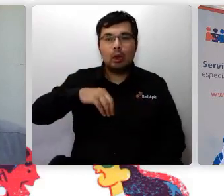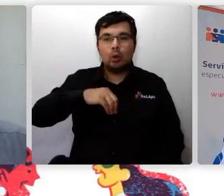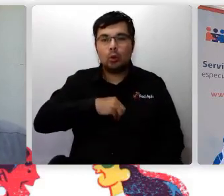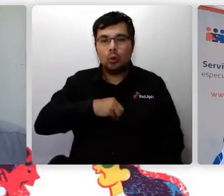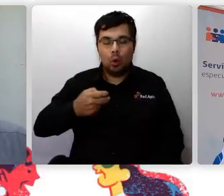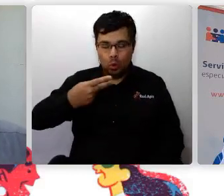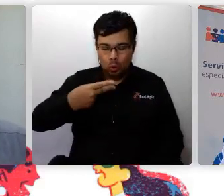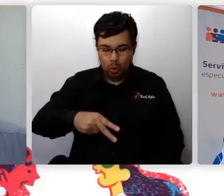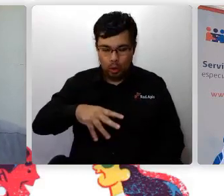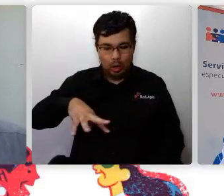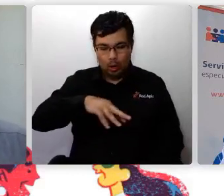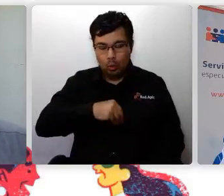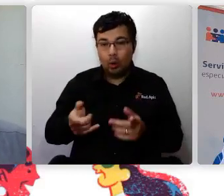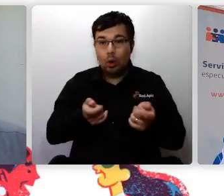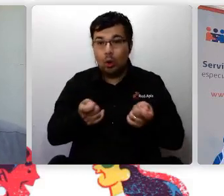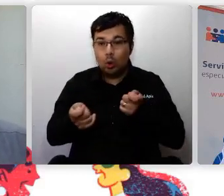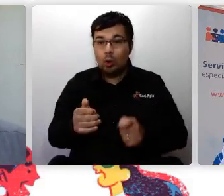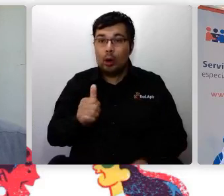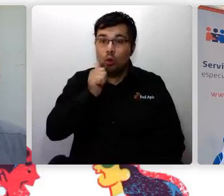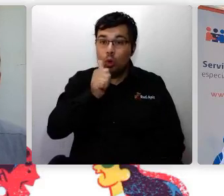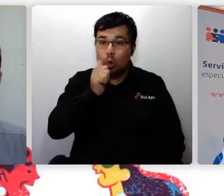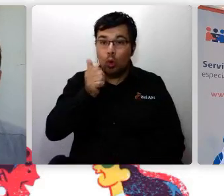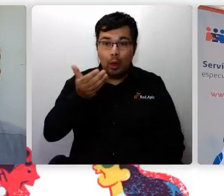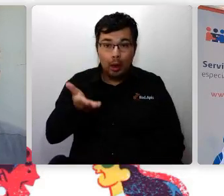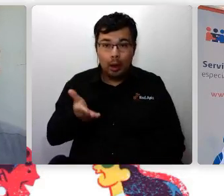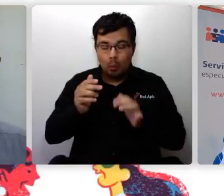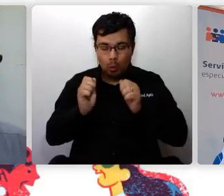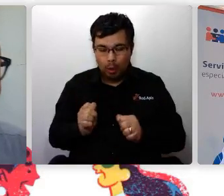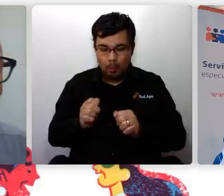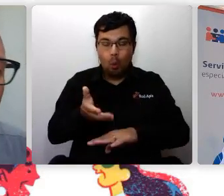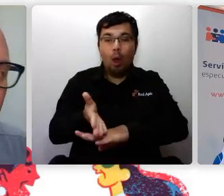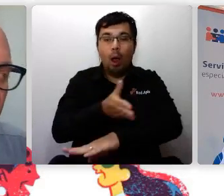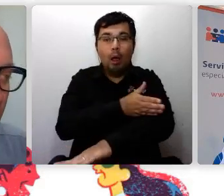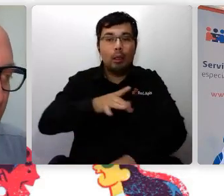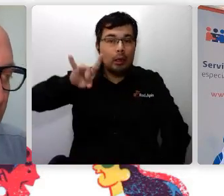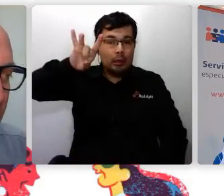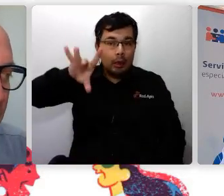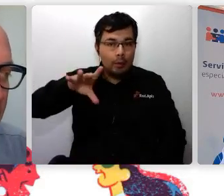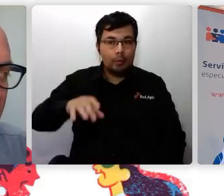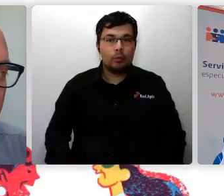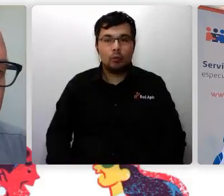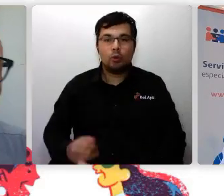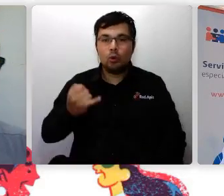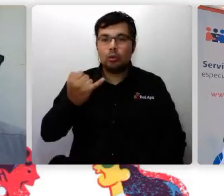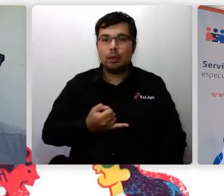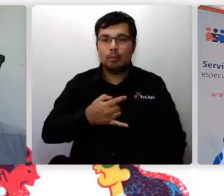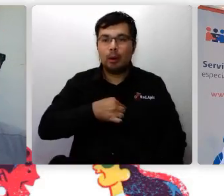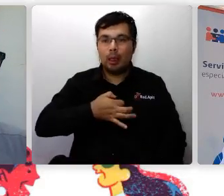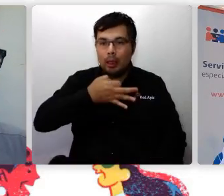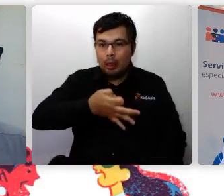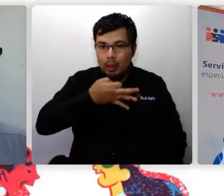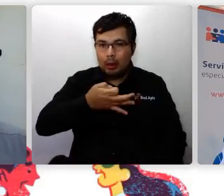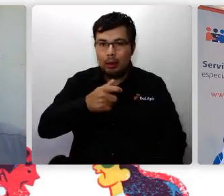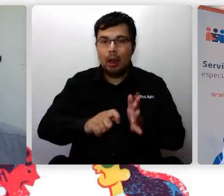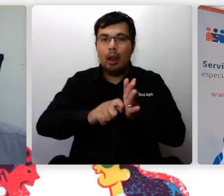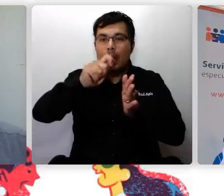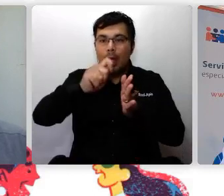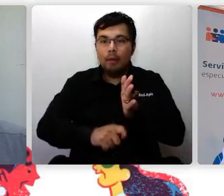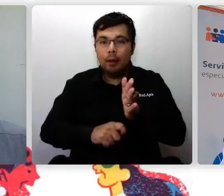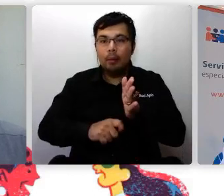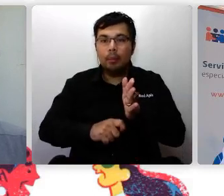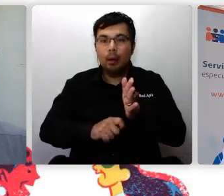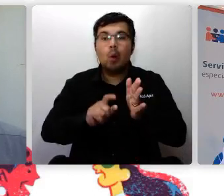nuestros negocios, que estamos en el día a día, podamos estar al tanto. Yo siempre lo destaco, Iván, y lo me ha tocado en varias veces, la firma que va finalmente es de uno, no